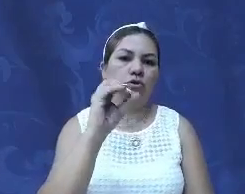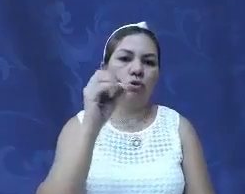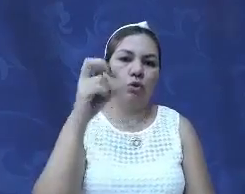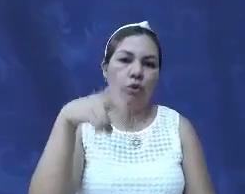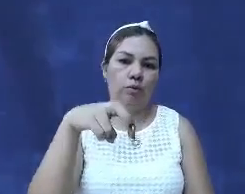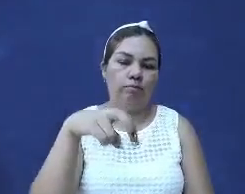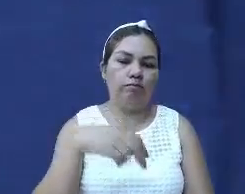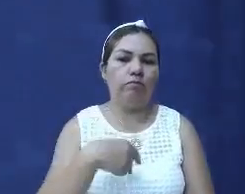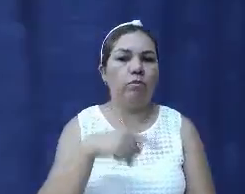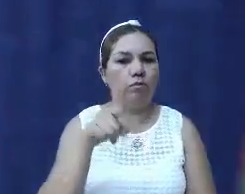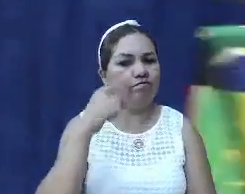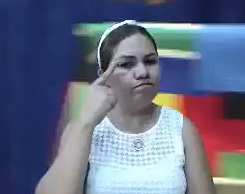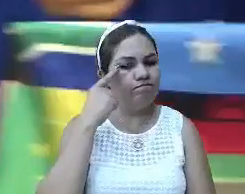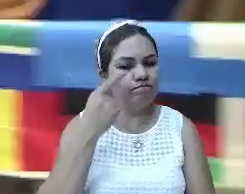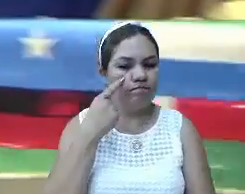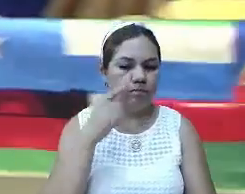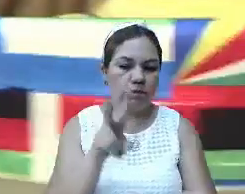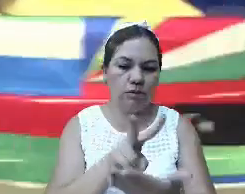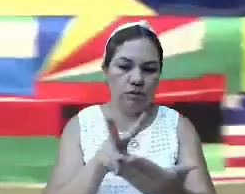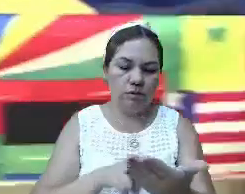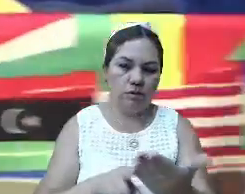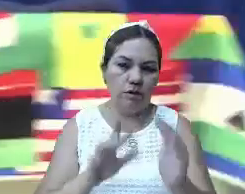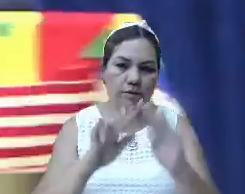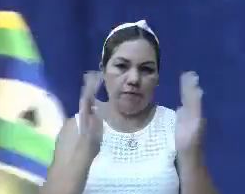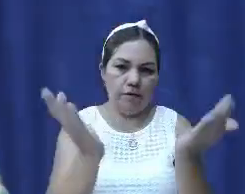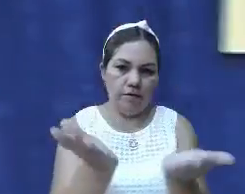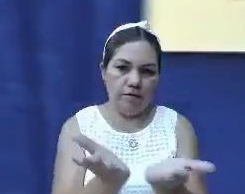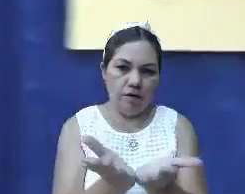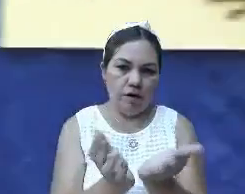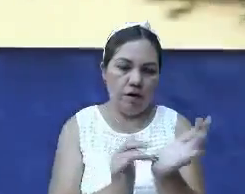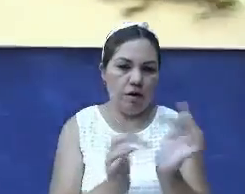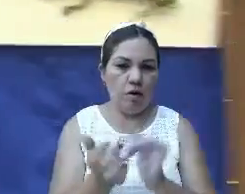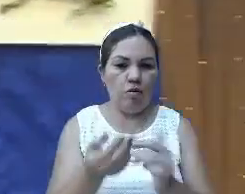Usted interpreta la Biblia según su propia prudencia.